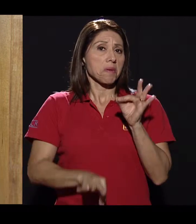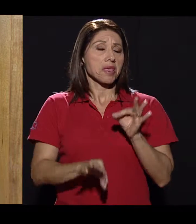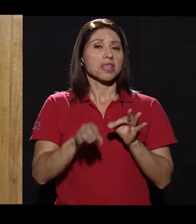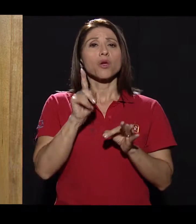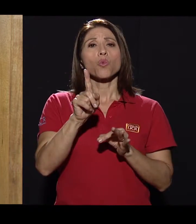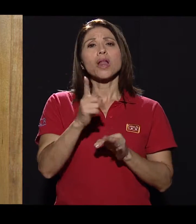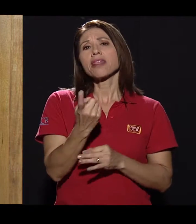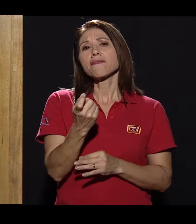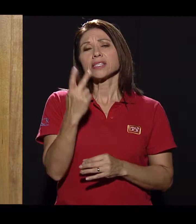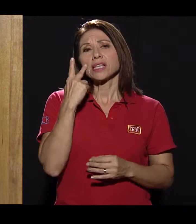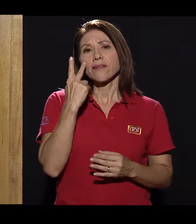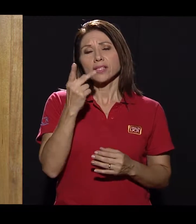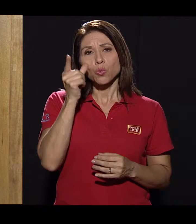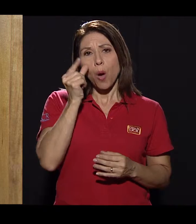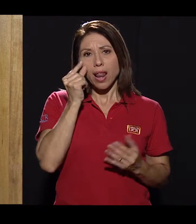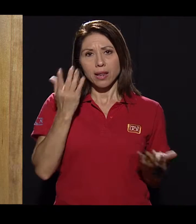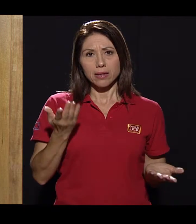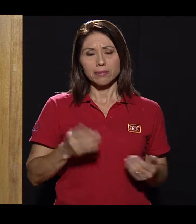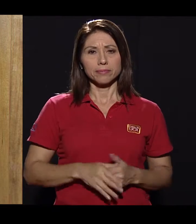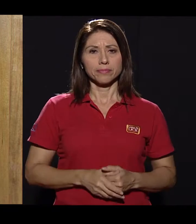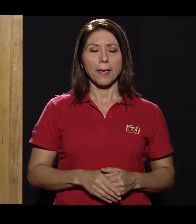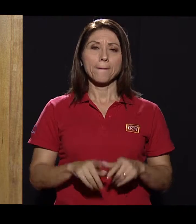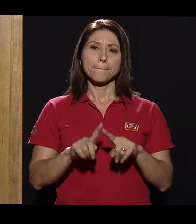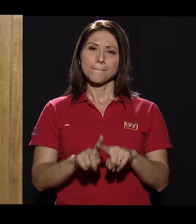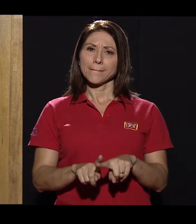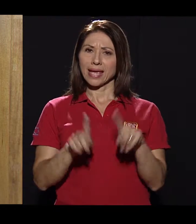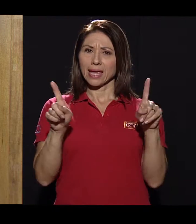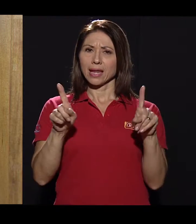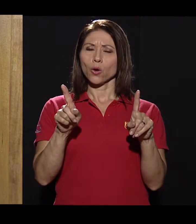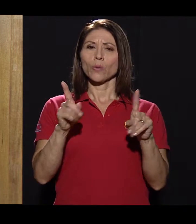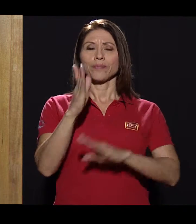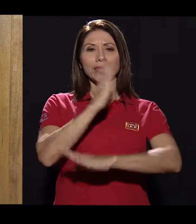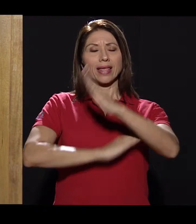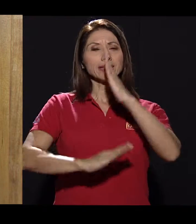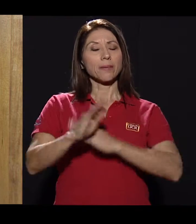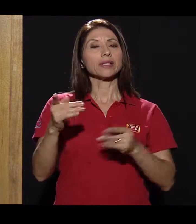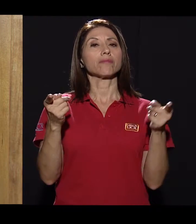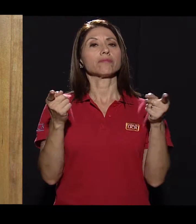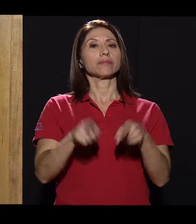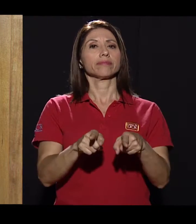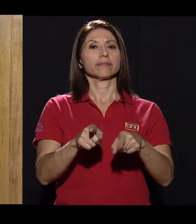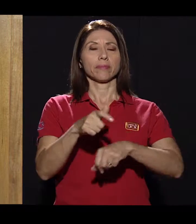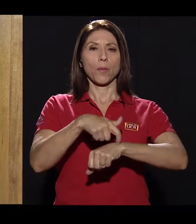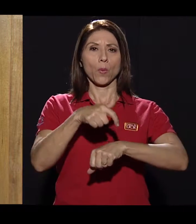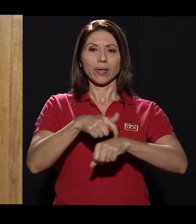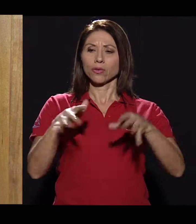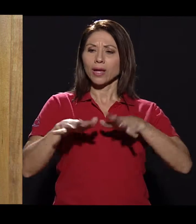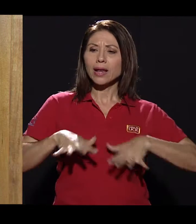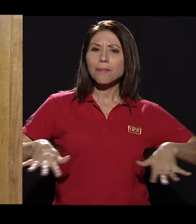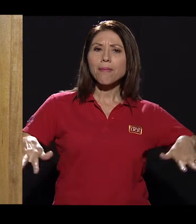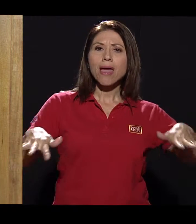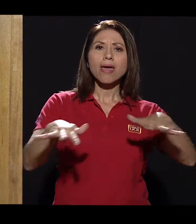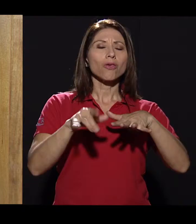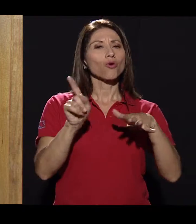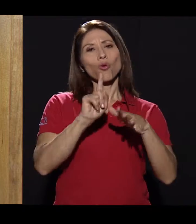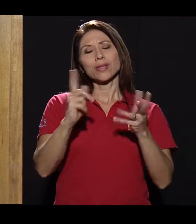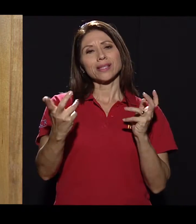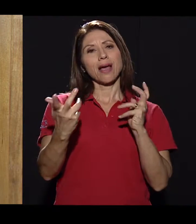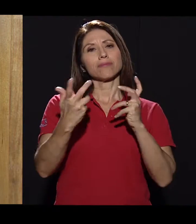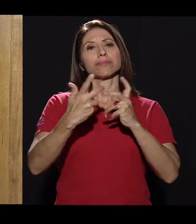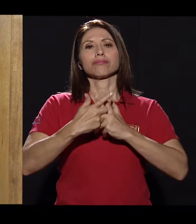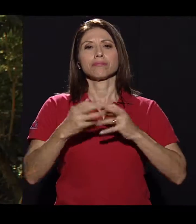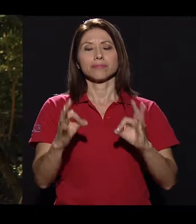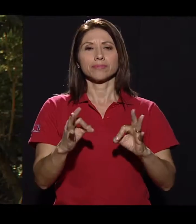sino que simplemente tendría una deficiencia visual. Pero la discapacidad se presenta en el momento en el que el medio no